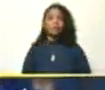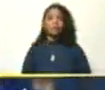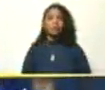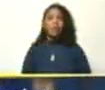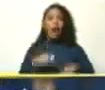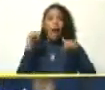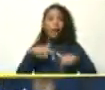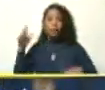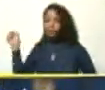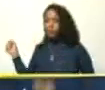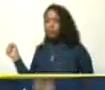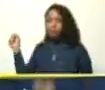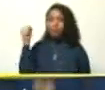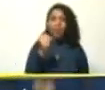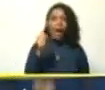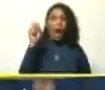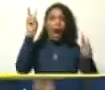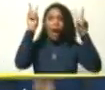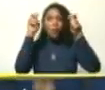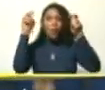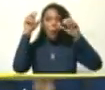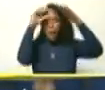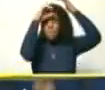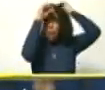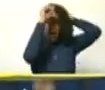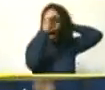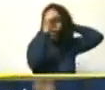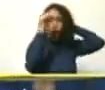Aquí me trajo el nuevo embajador de México en Venezuela,